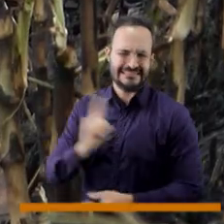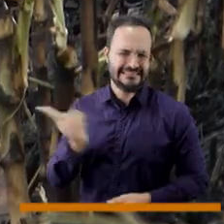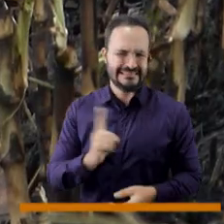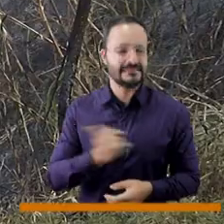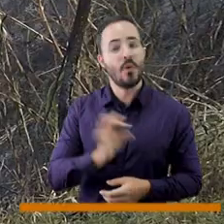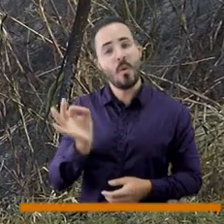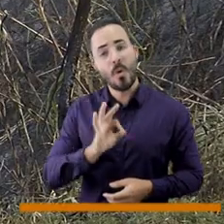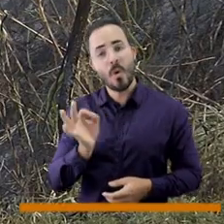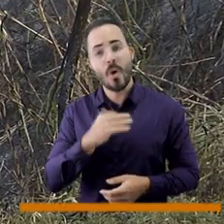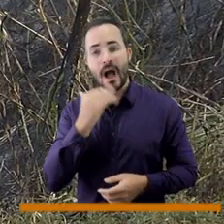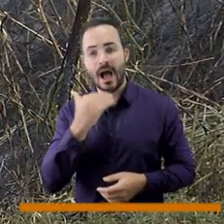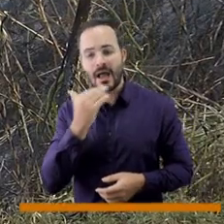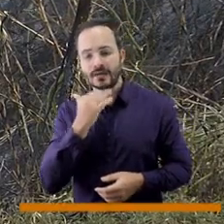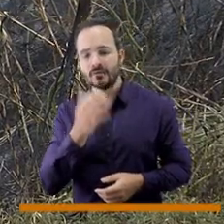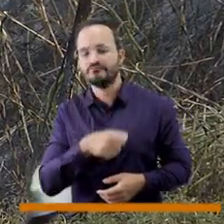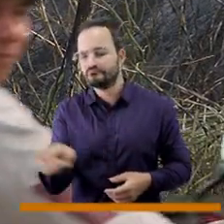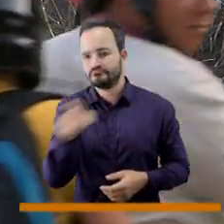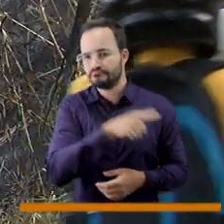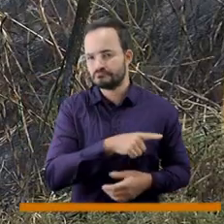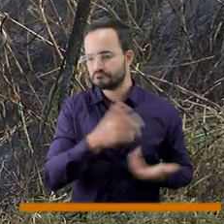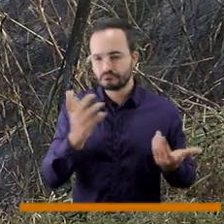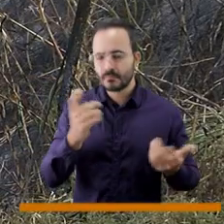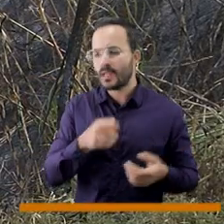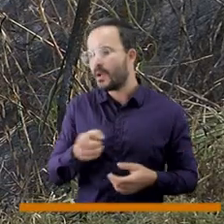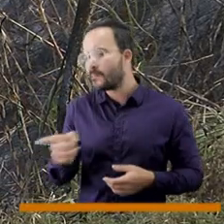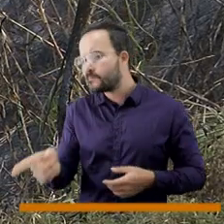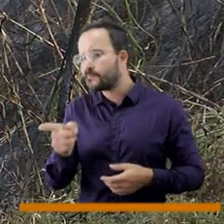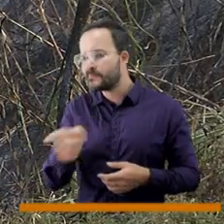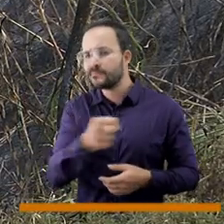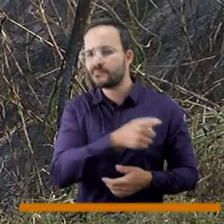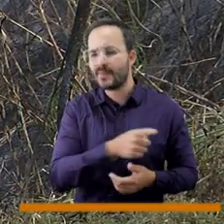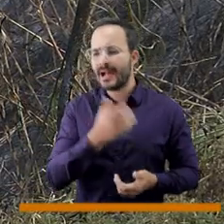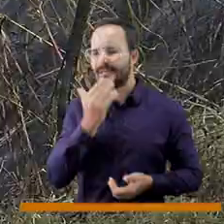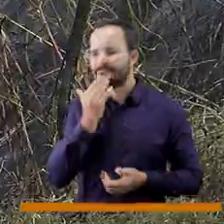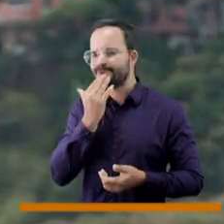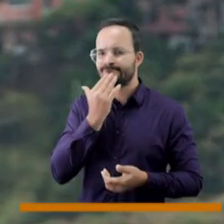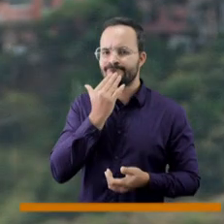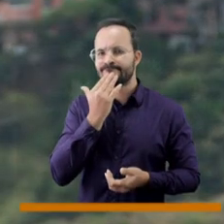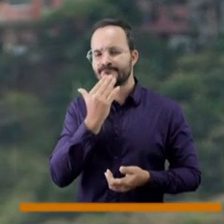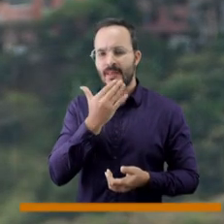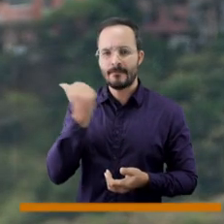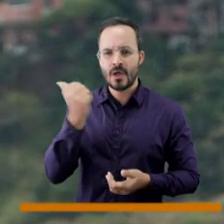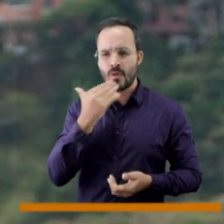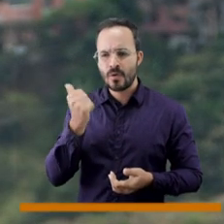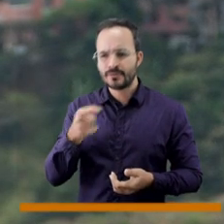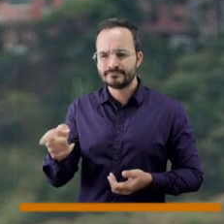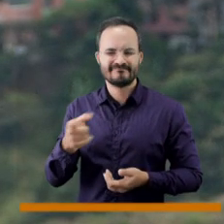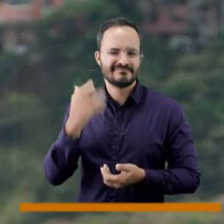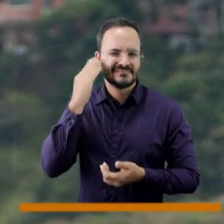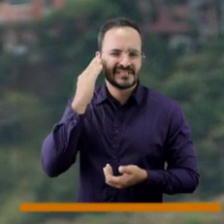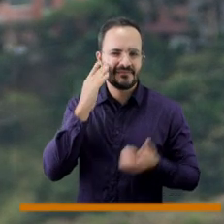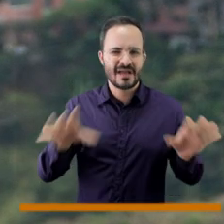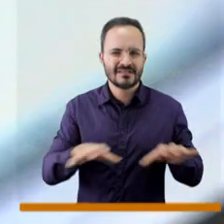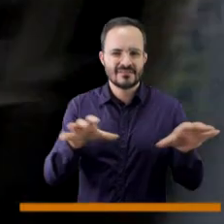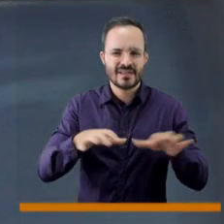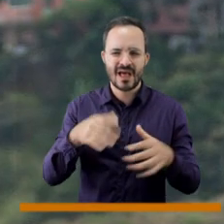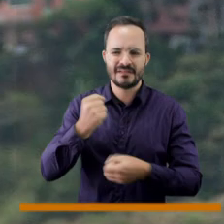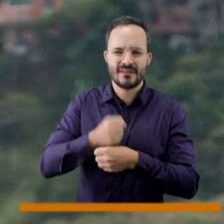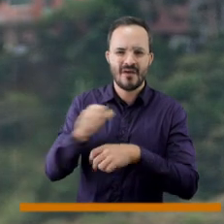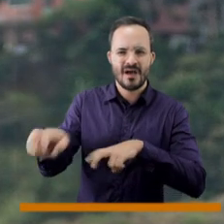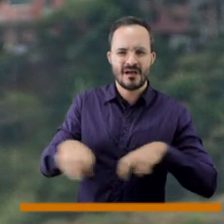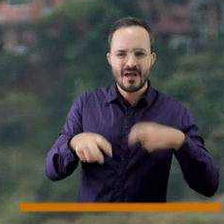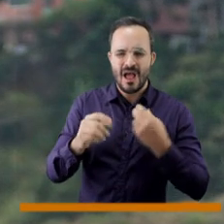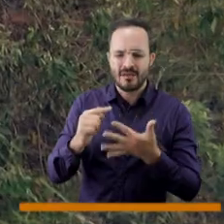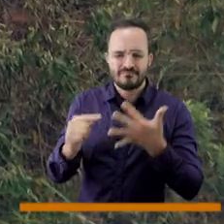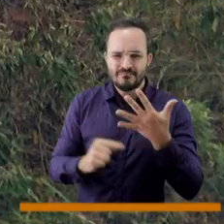agrícolas, cuando hacemos los roces de las partes que vamos a preparar para algún tipo de actividad